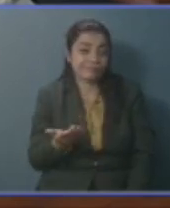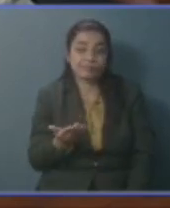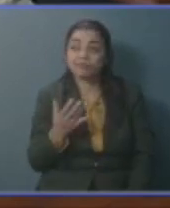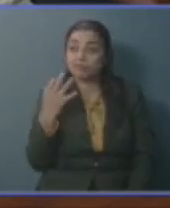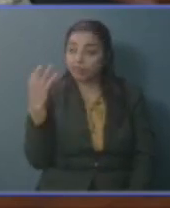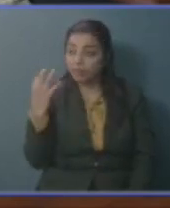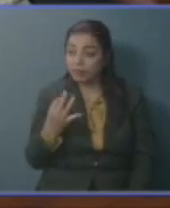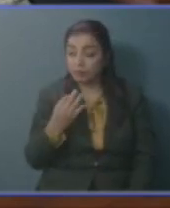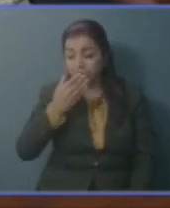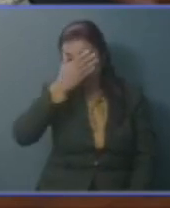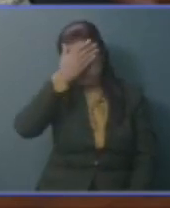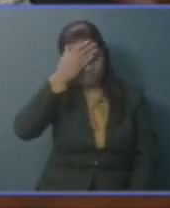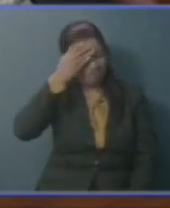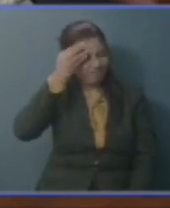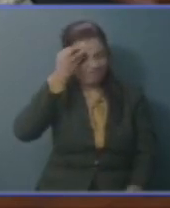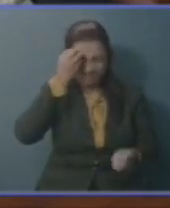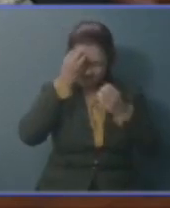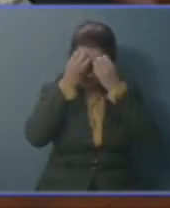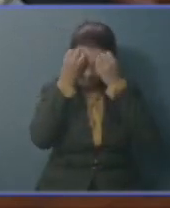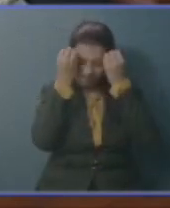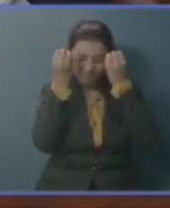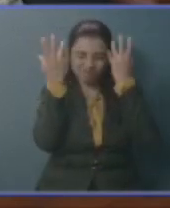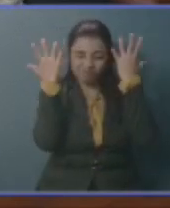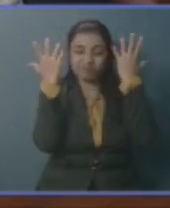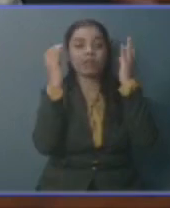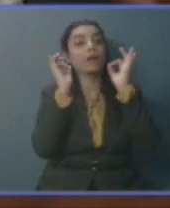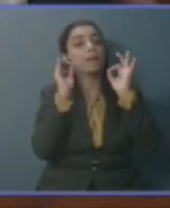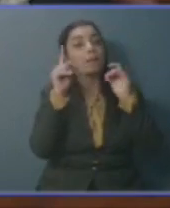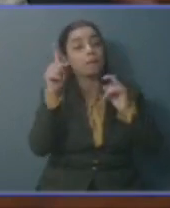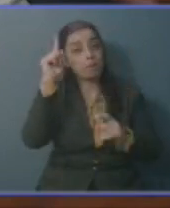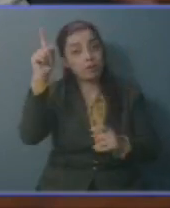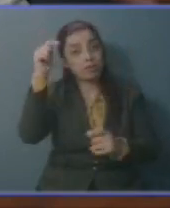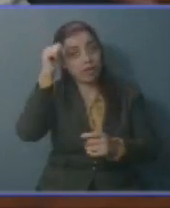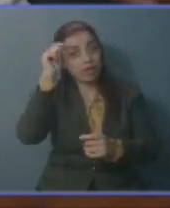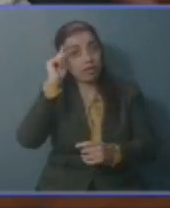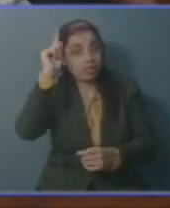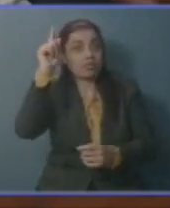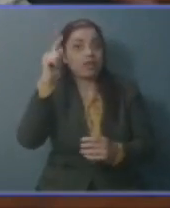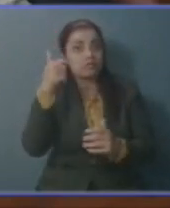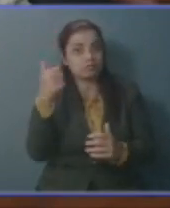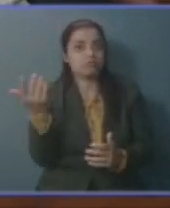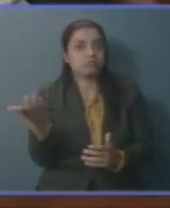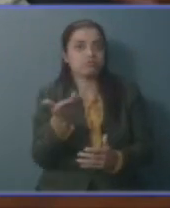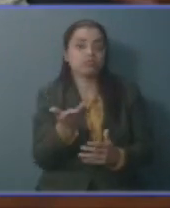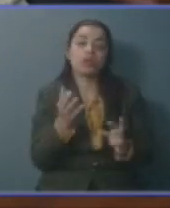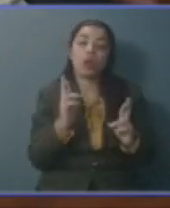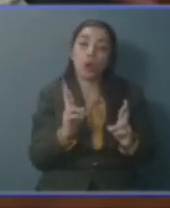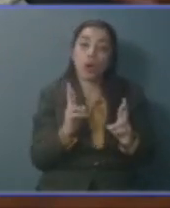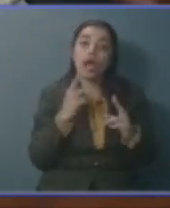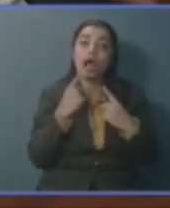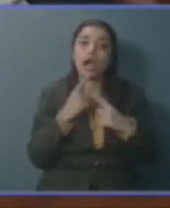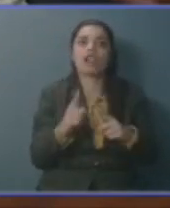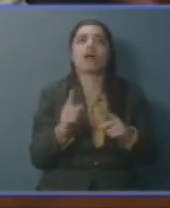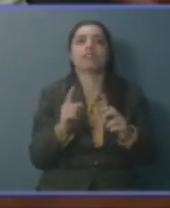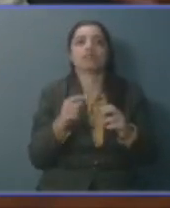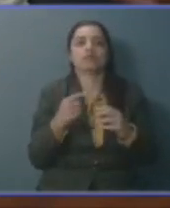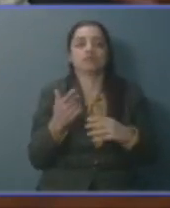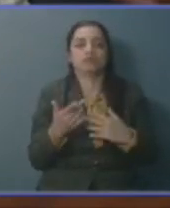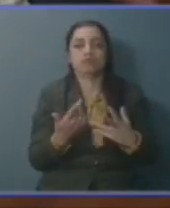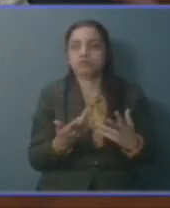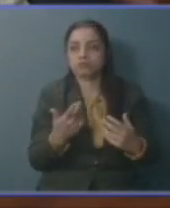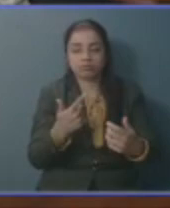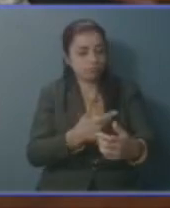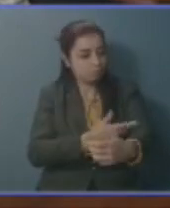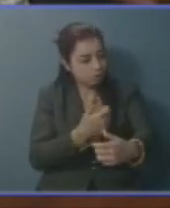Tenemos que dejar eso a un lado. Y enhorabuena a esta iniciativa y ojalá se masifiquen